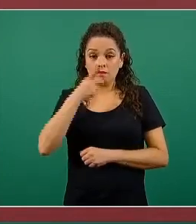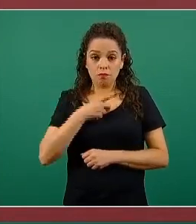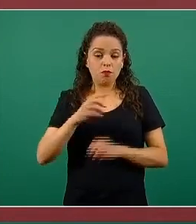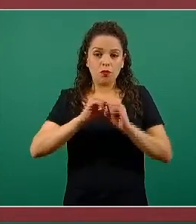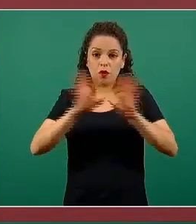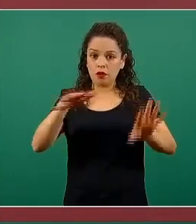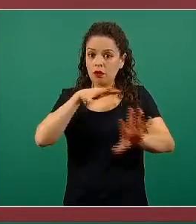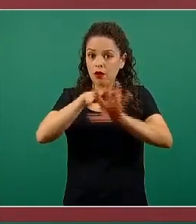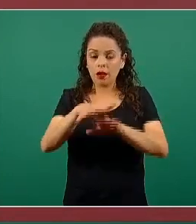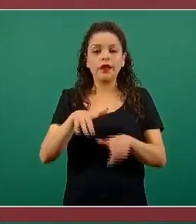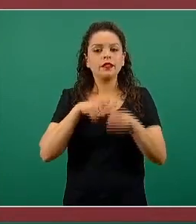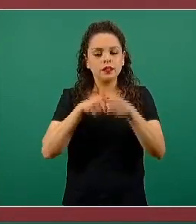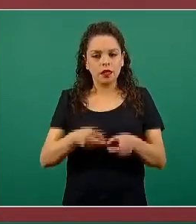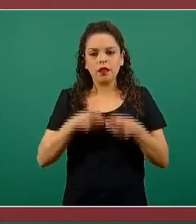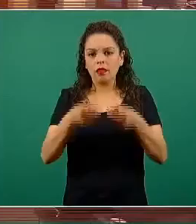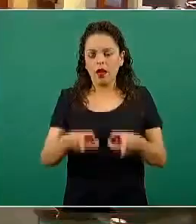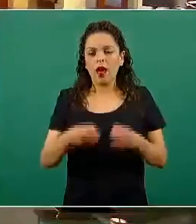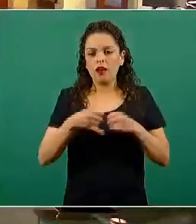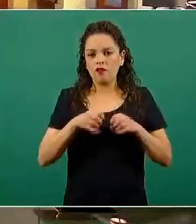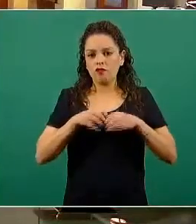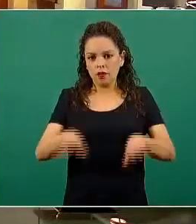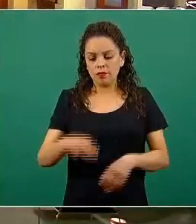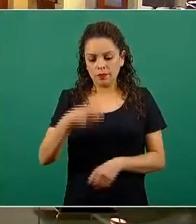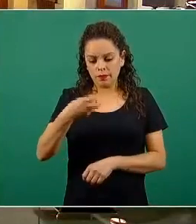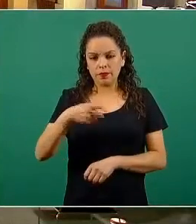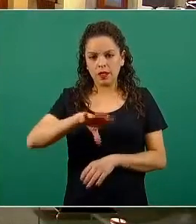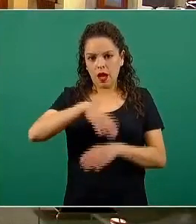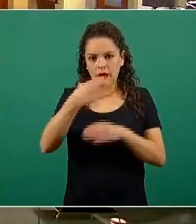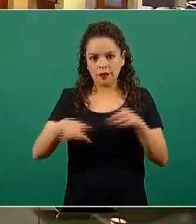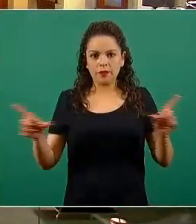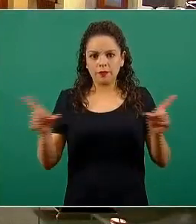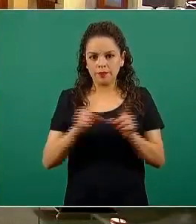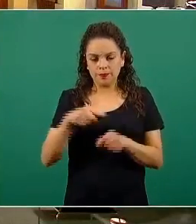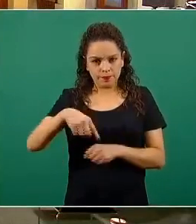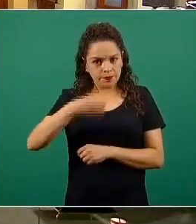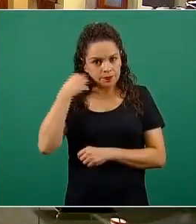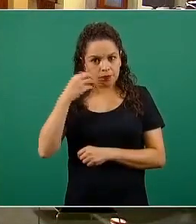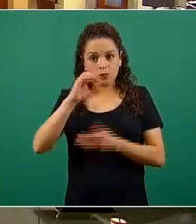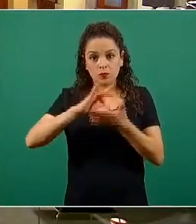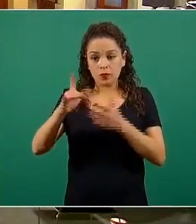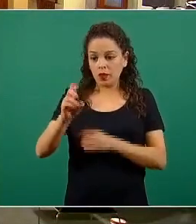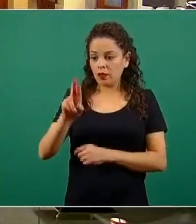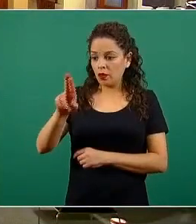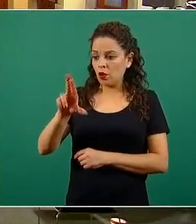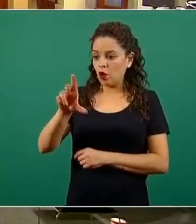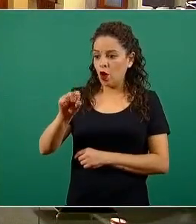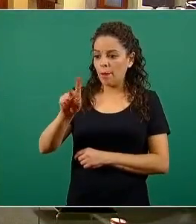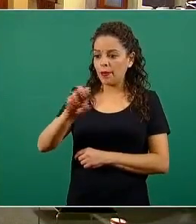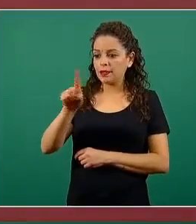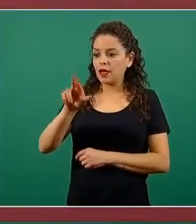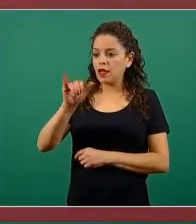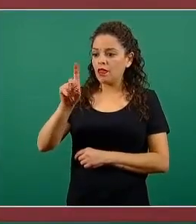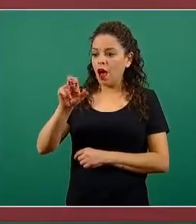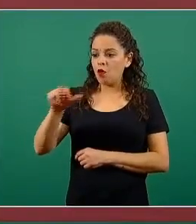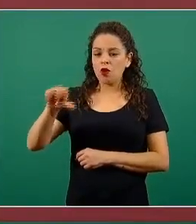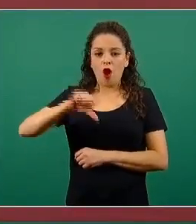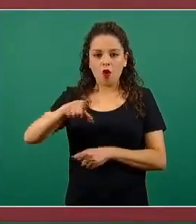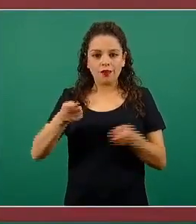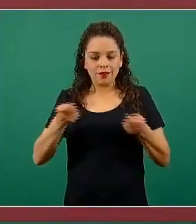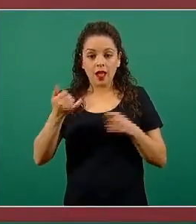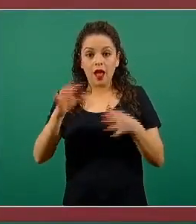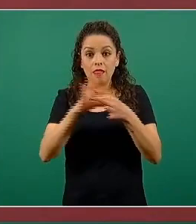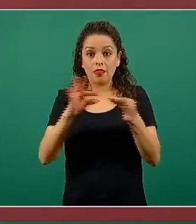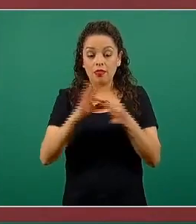seguiremos informando. Terminamos aquí la conferencia de prensa, gracias al doctor López Ridaura, que la condujo hoy y explicó aspectos claves de